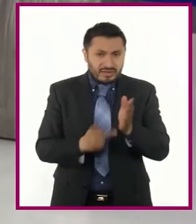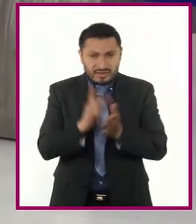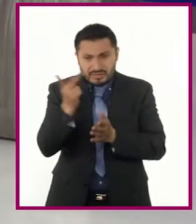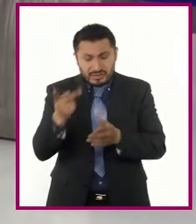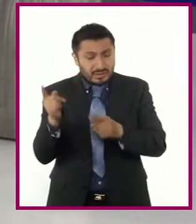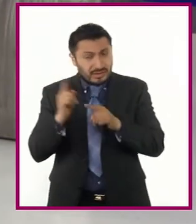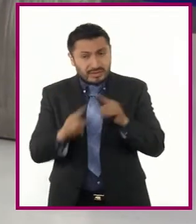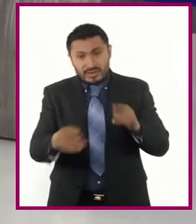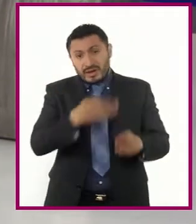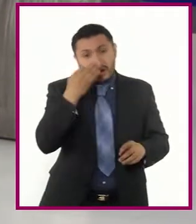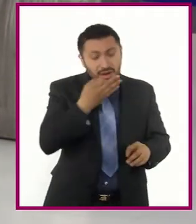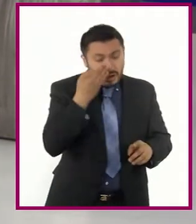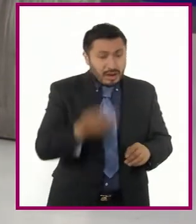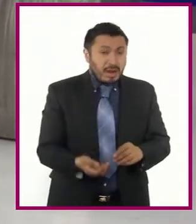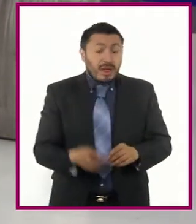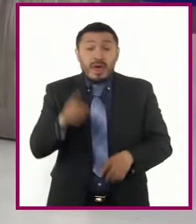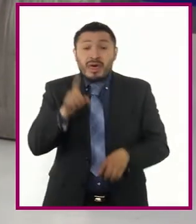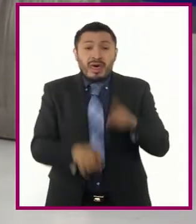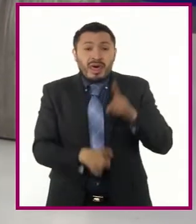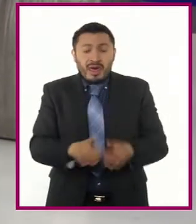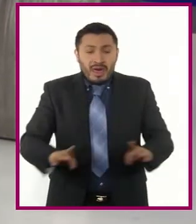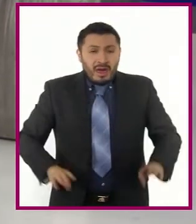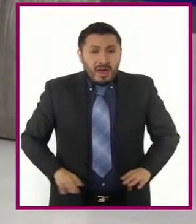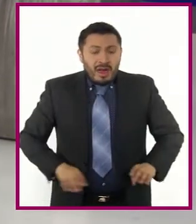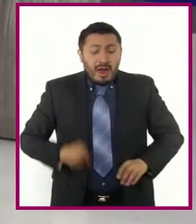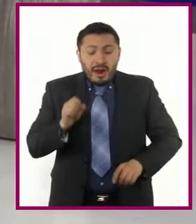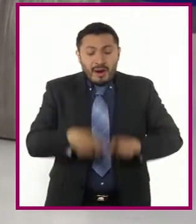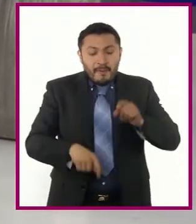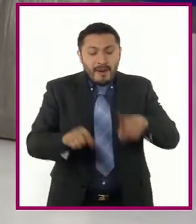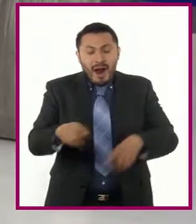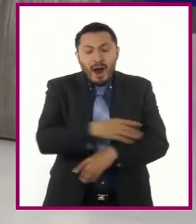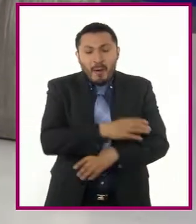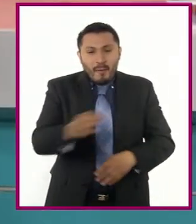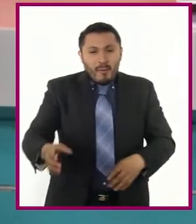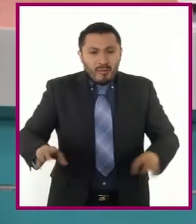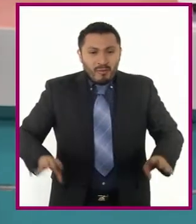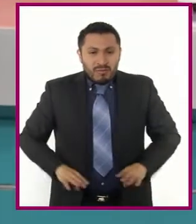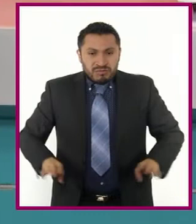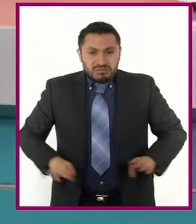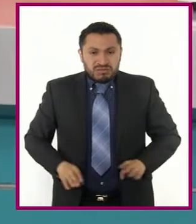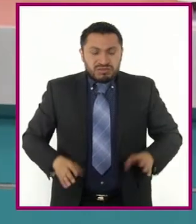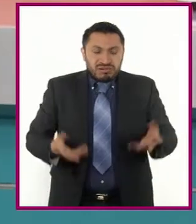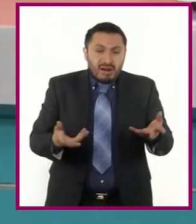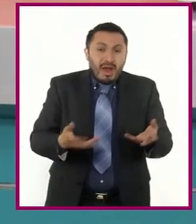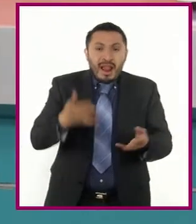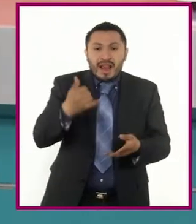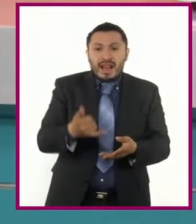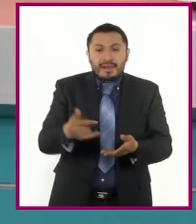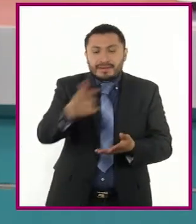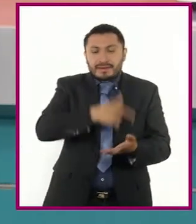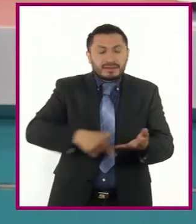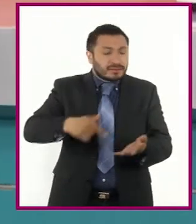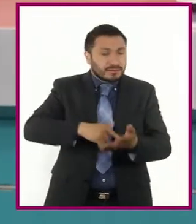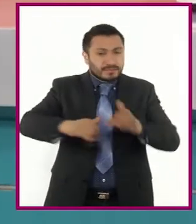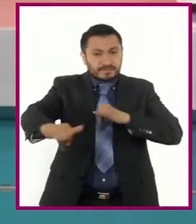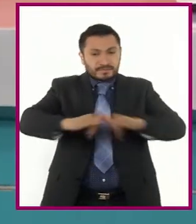su presencia en la planta depende de factores como el tipo de cultivo, su estado fisiológico y sobre todo la ubicación geográfica del ecosistema